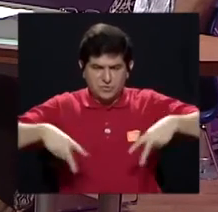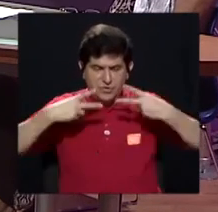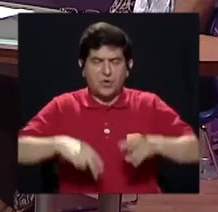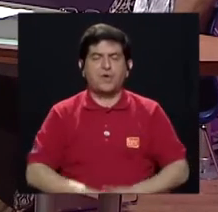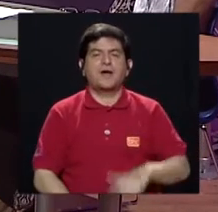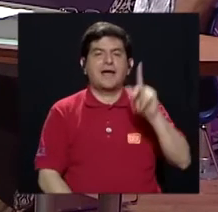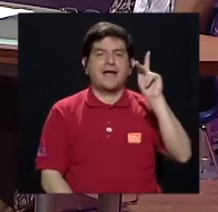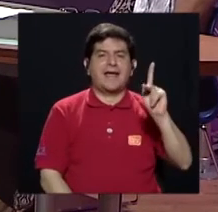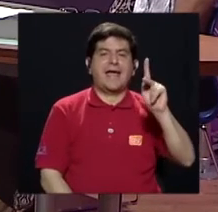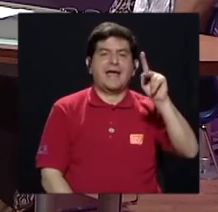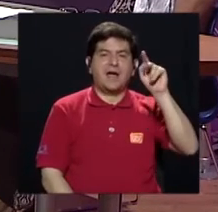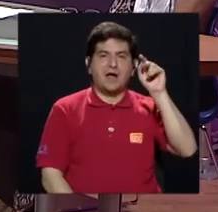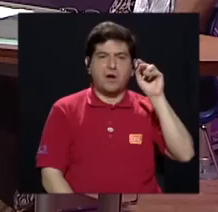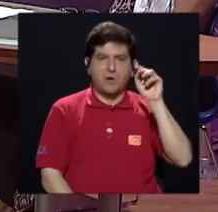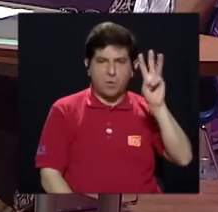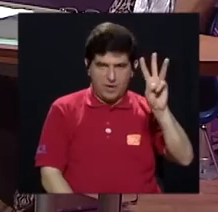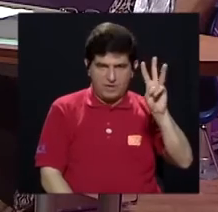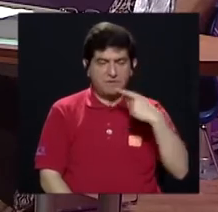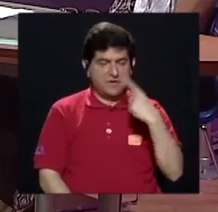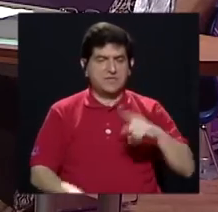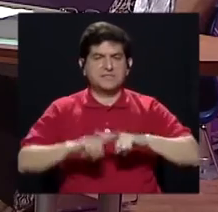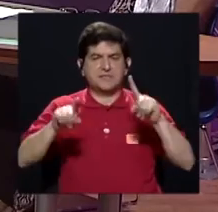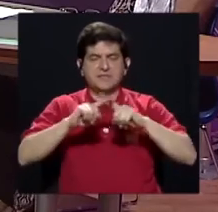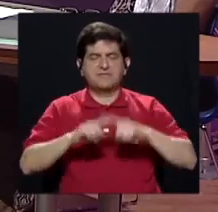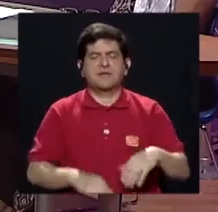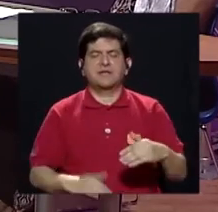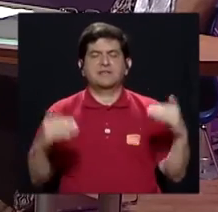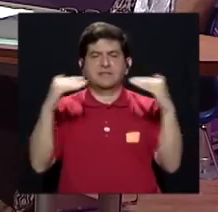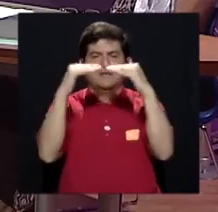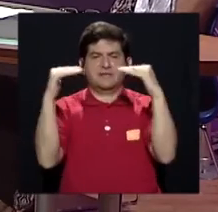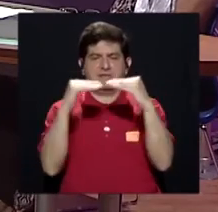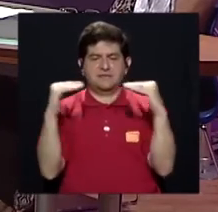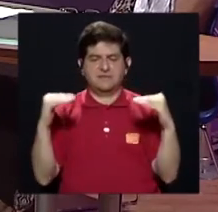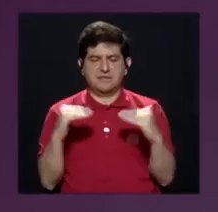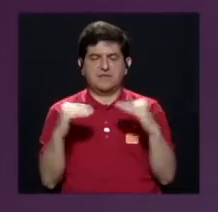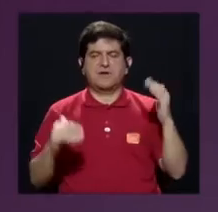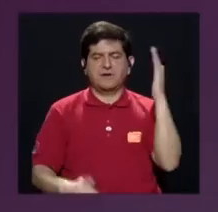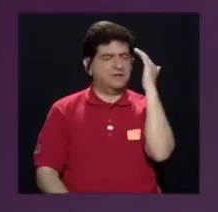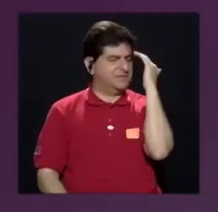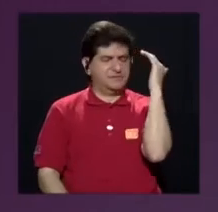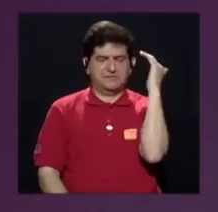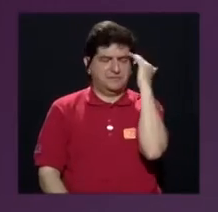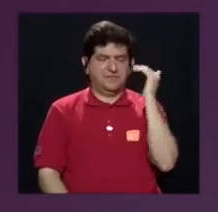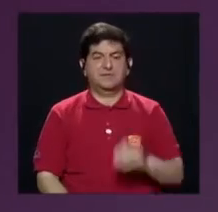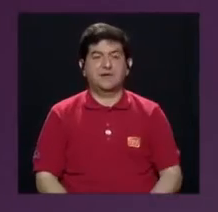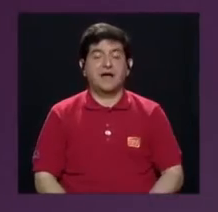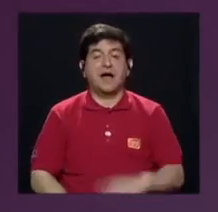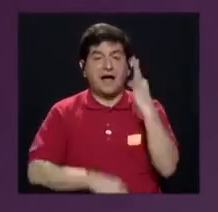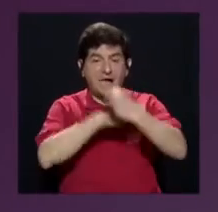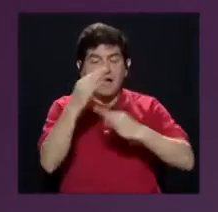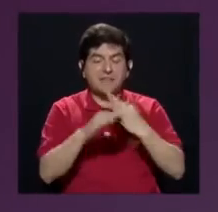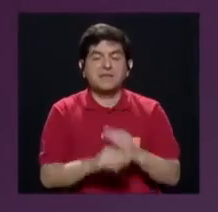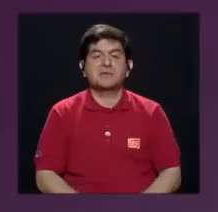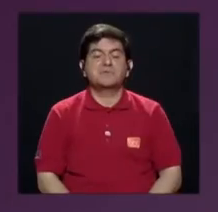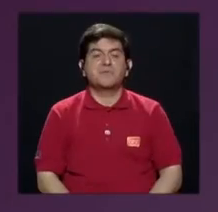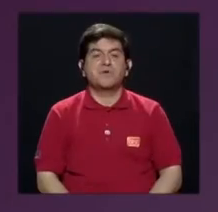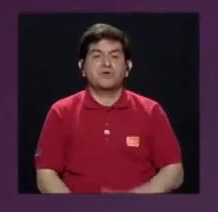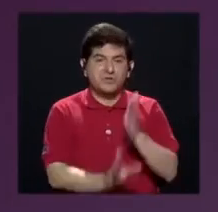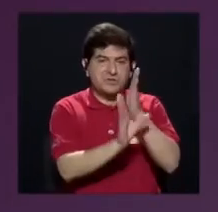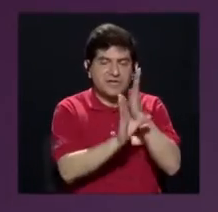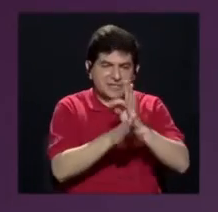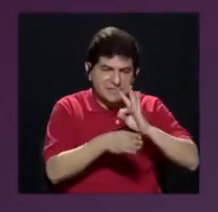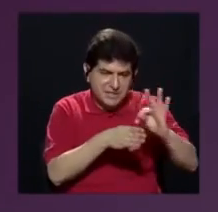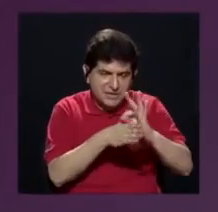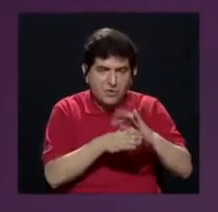Wilber que plantea que hay varios planos del inconsciente. Entonces, hay estilos de psicoterapia que trabajan un plano del